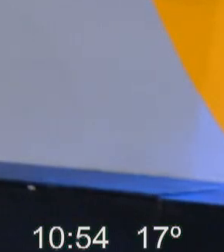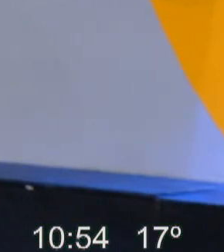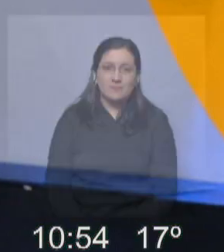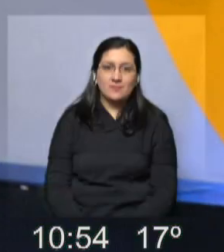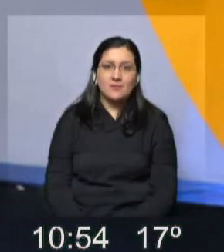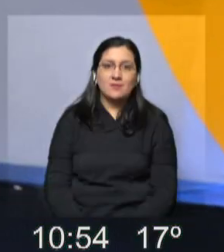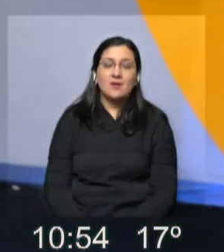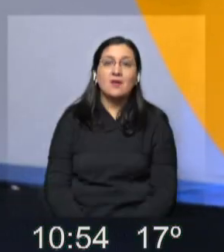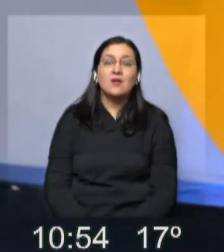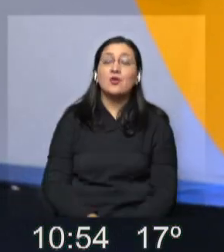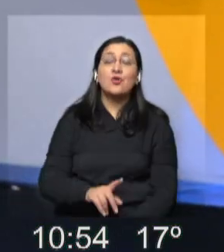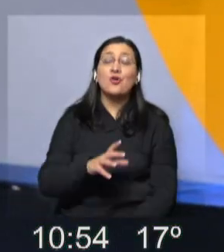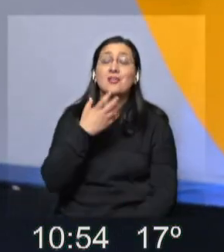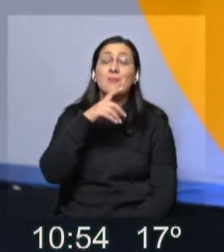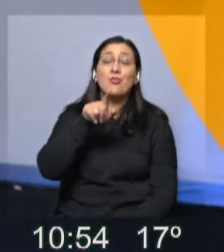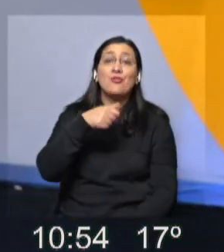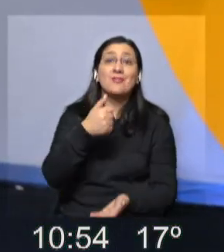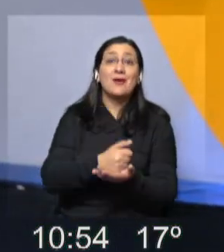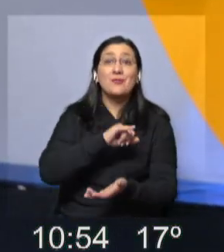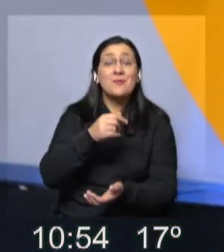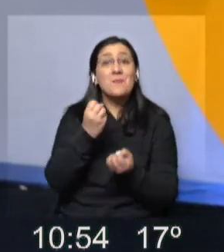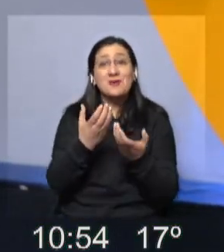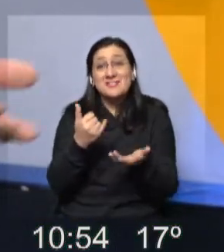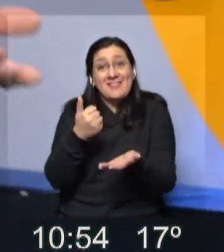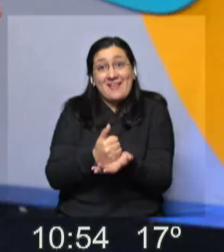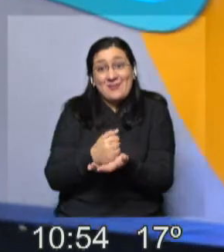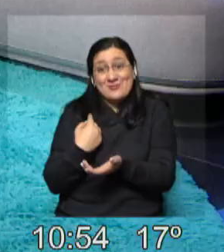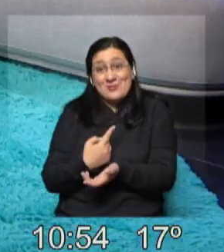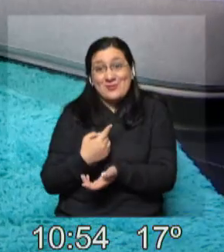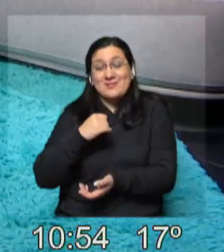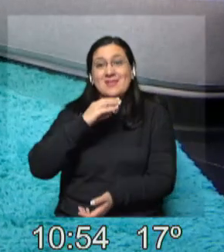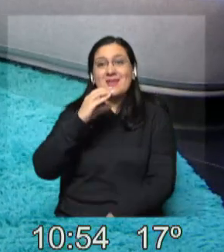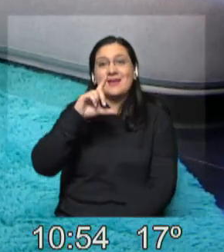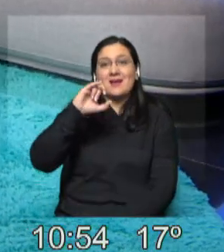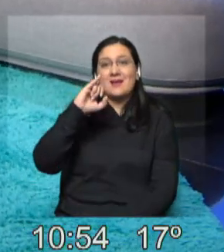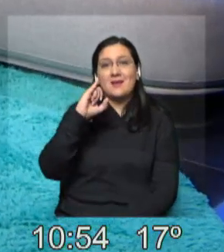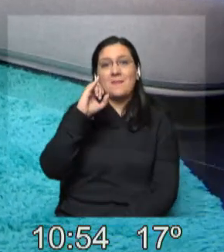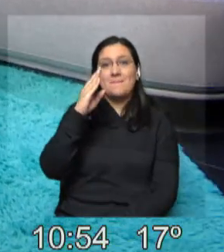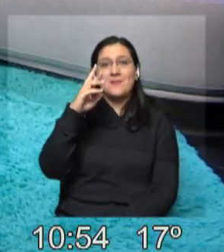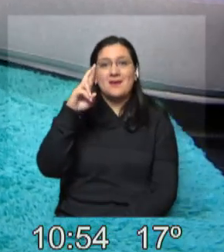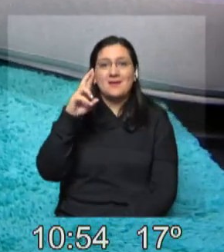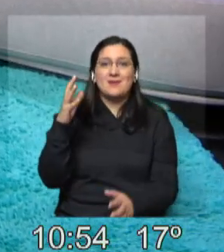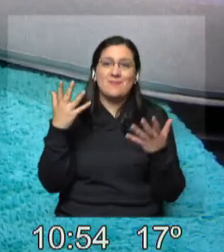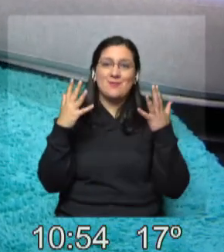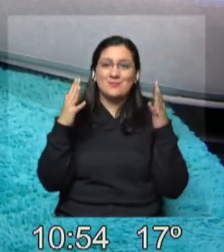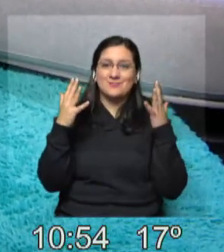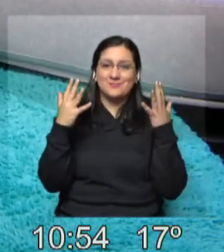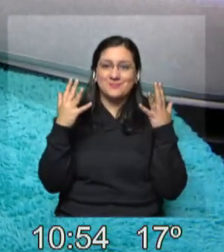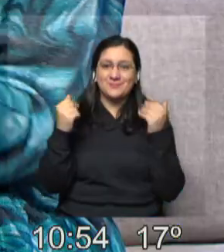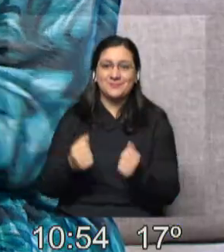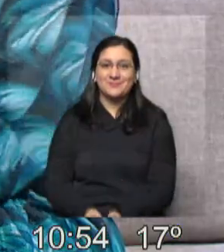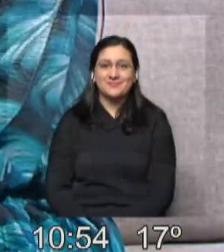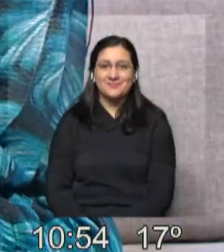Y no gritamos dónde está JP, porque JP está con nosotros y con quién está, con Clipper. Así que bienvenido. ¡Un aplauso!